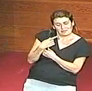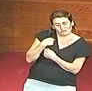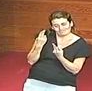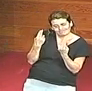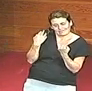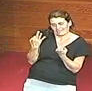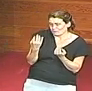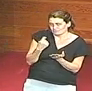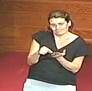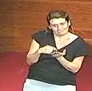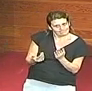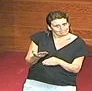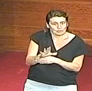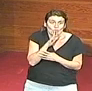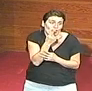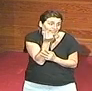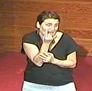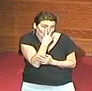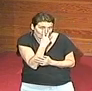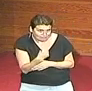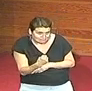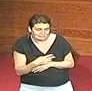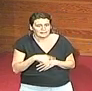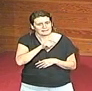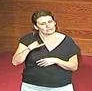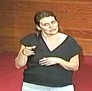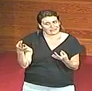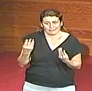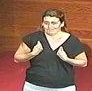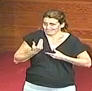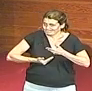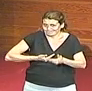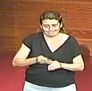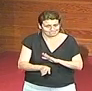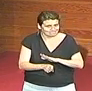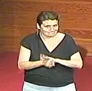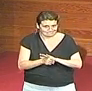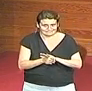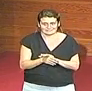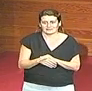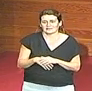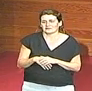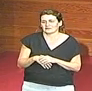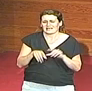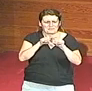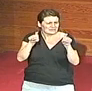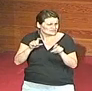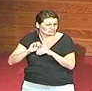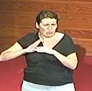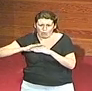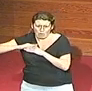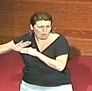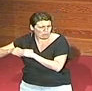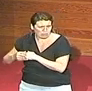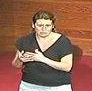había dinero y la gente tenía que sobrevivir. Cerraron muchísimos medios, las redacciones fueron adelgazando, adelgazando,